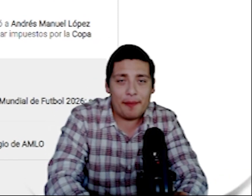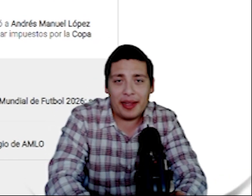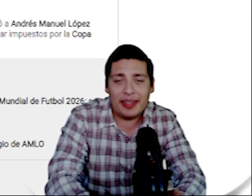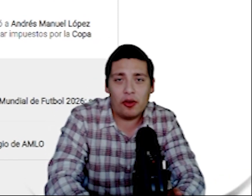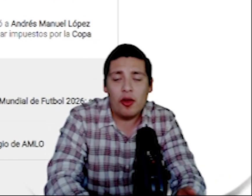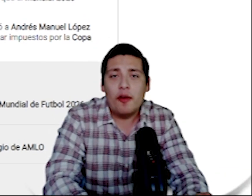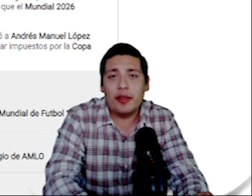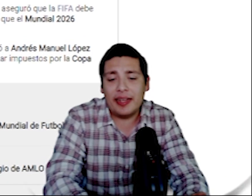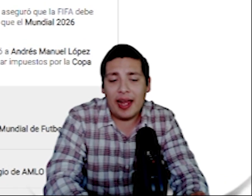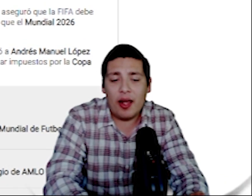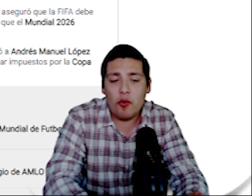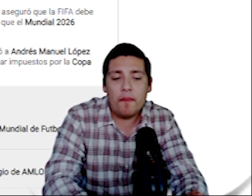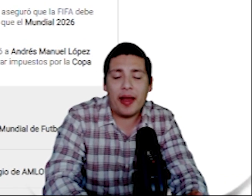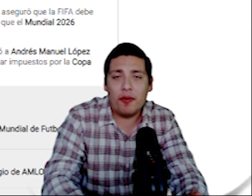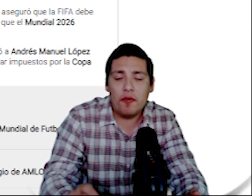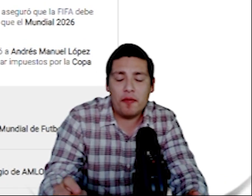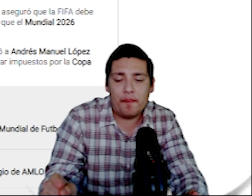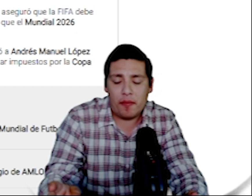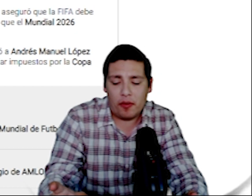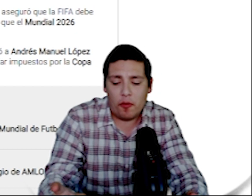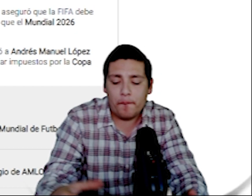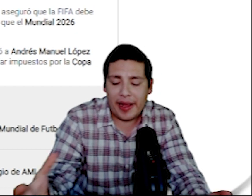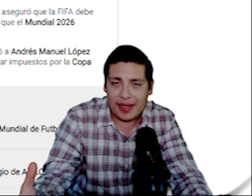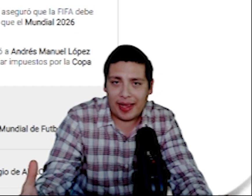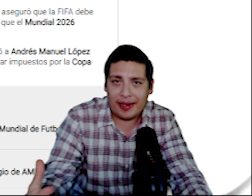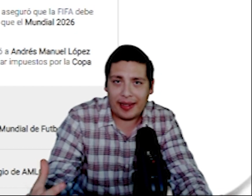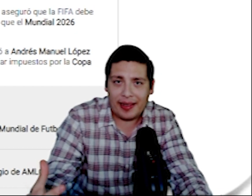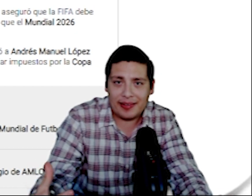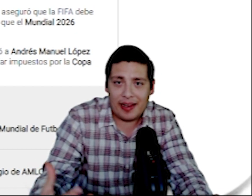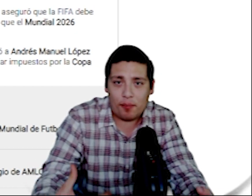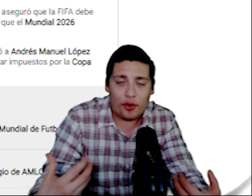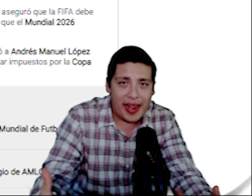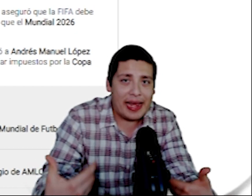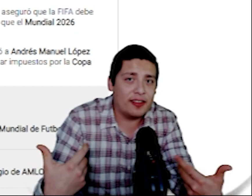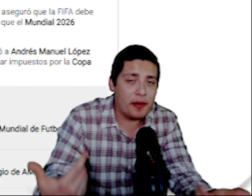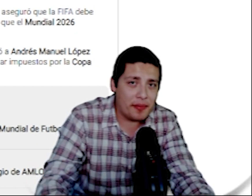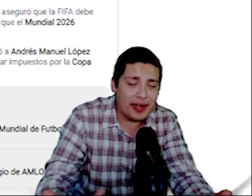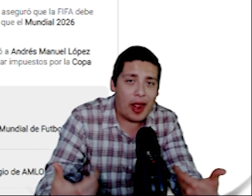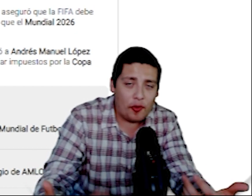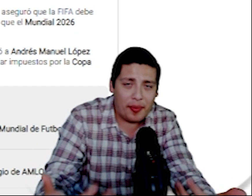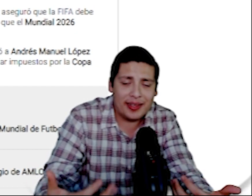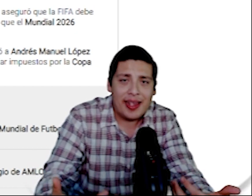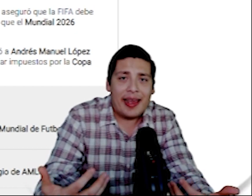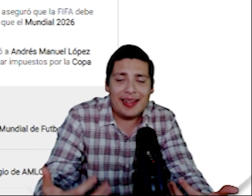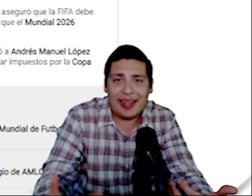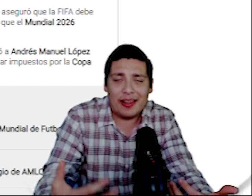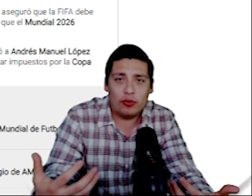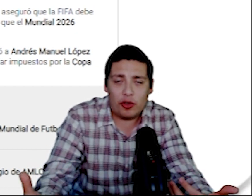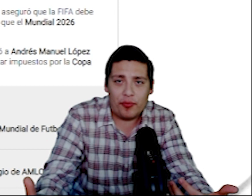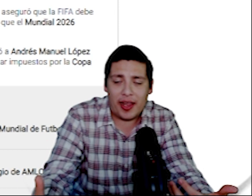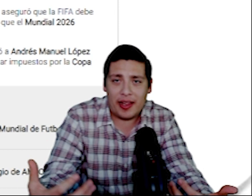decía que México pues era un país al que se le podría exprimir aún más